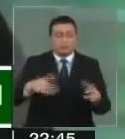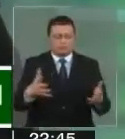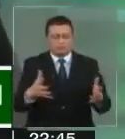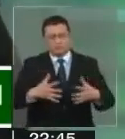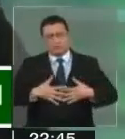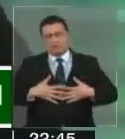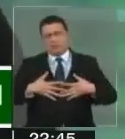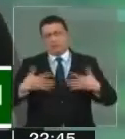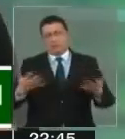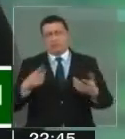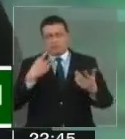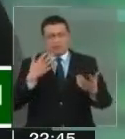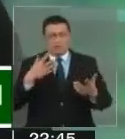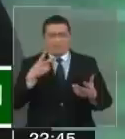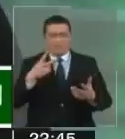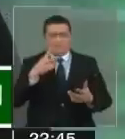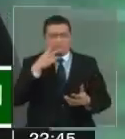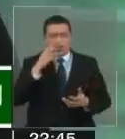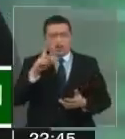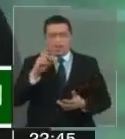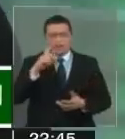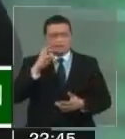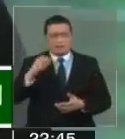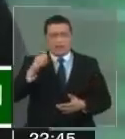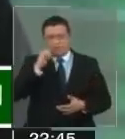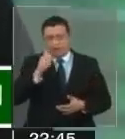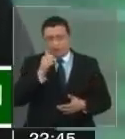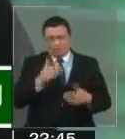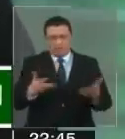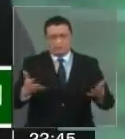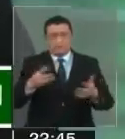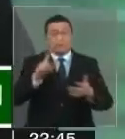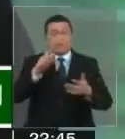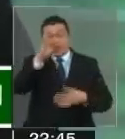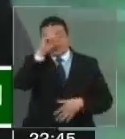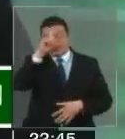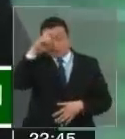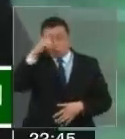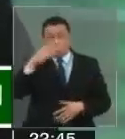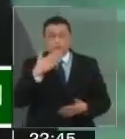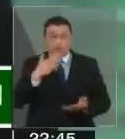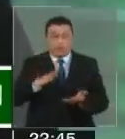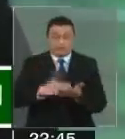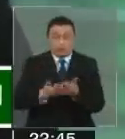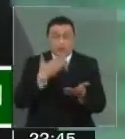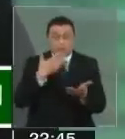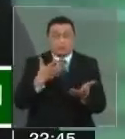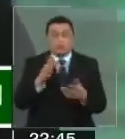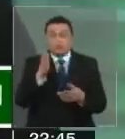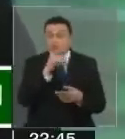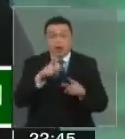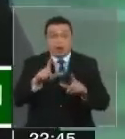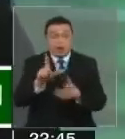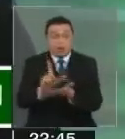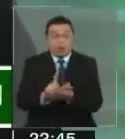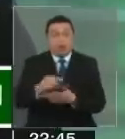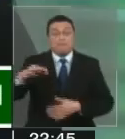ferocidad y de una violencia diaria. Pero la salud, es que no hay espacio.